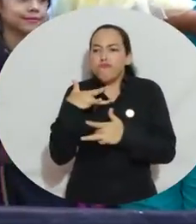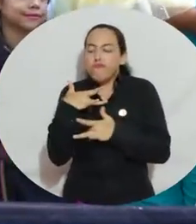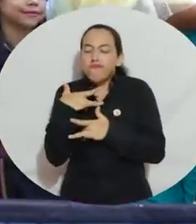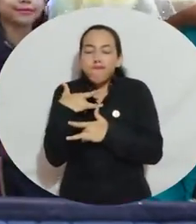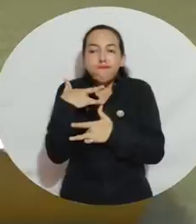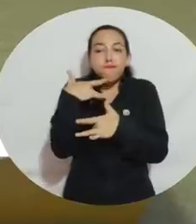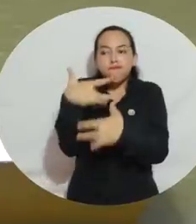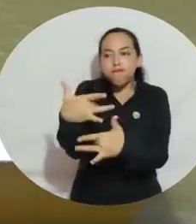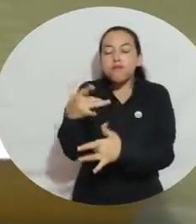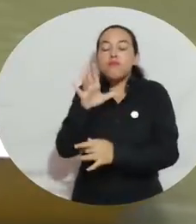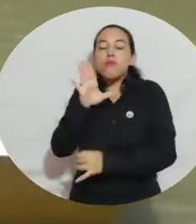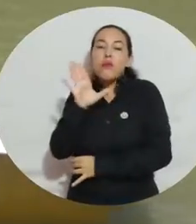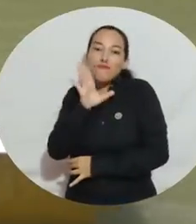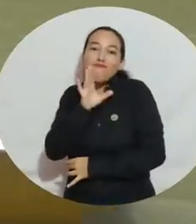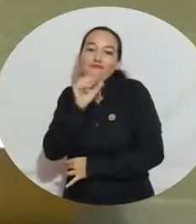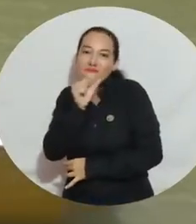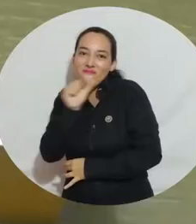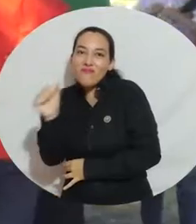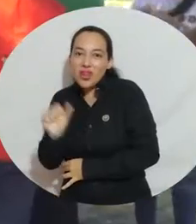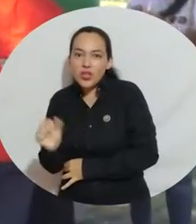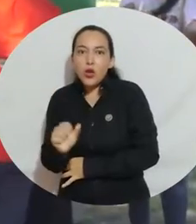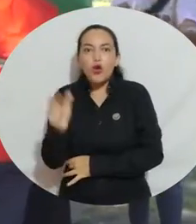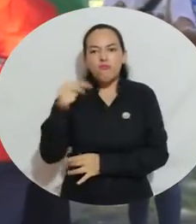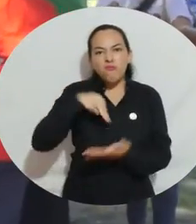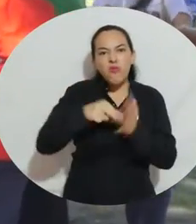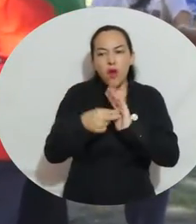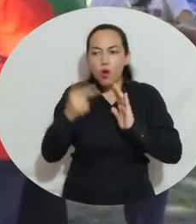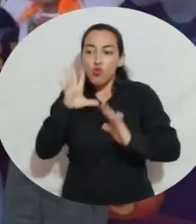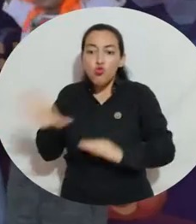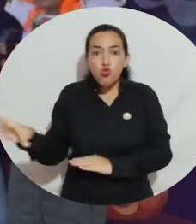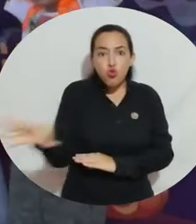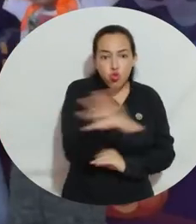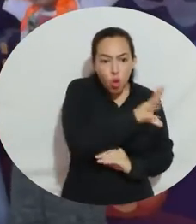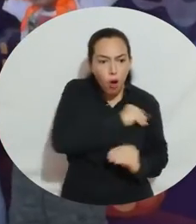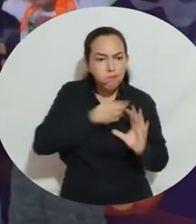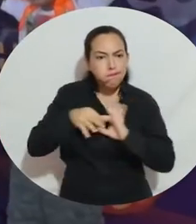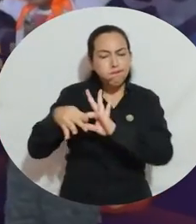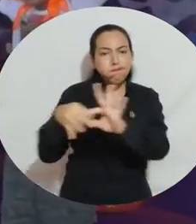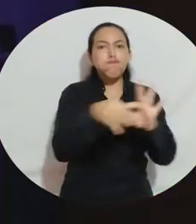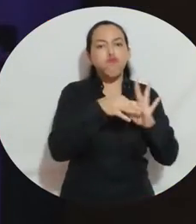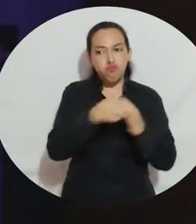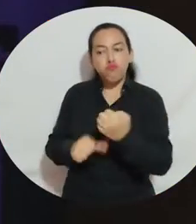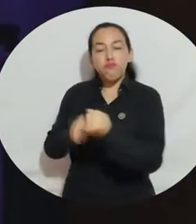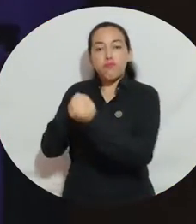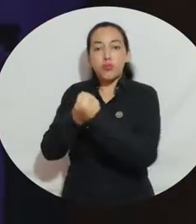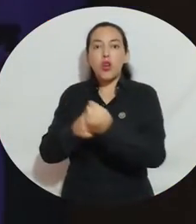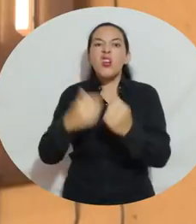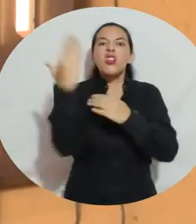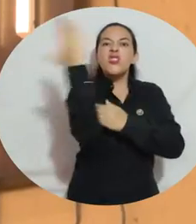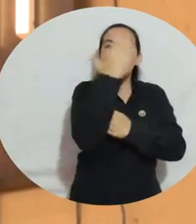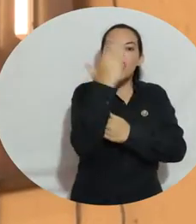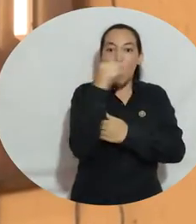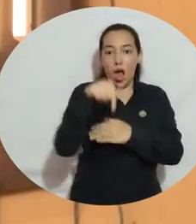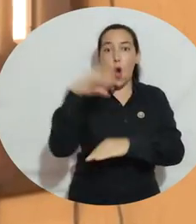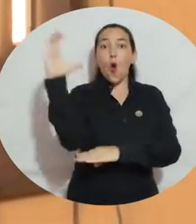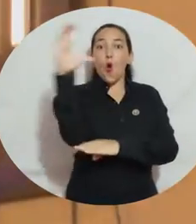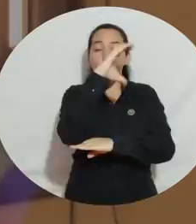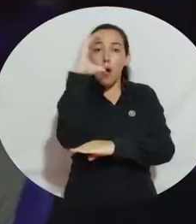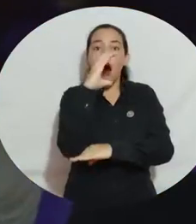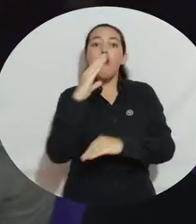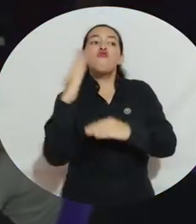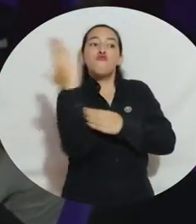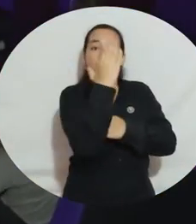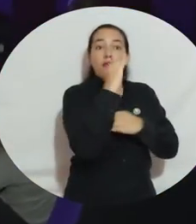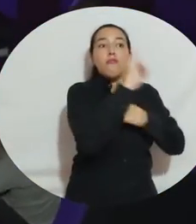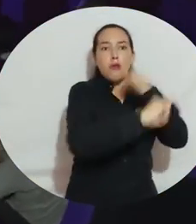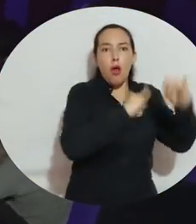su solidaridad con los abuelos, dejando claro que la unión hace la fuerza. De que acá estamos proyectando cine, cine colombiano, cine